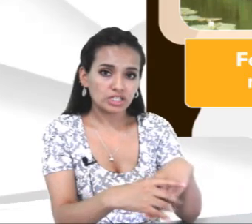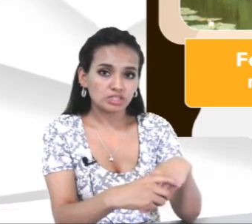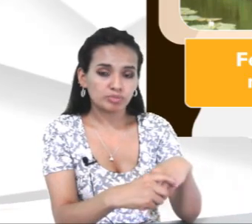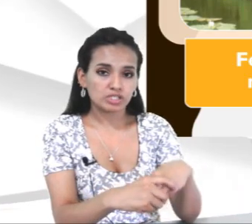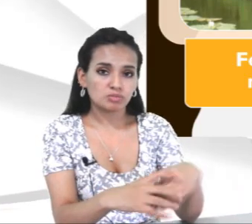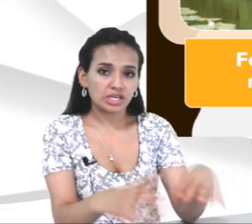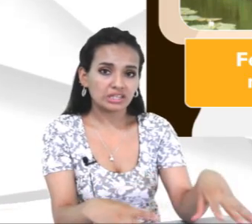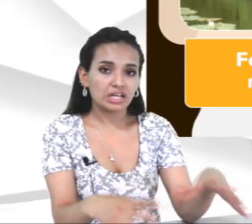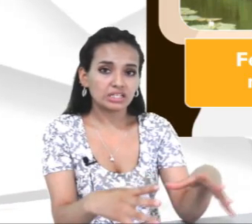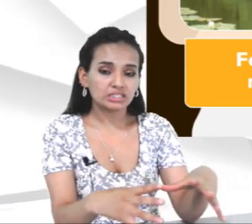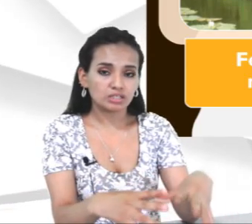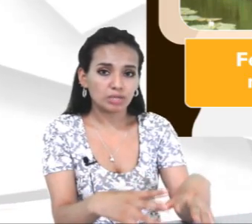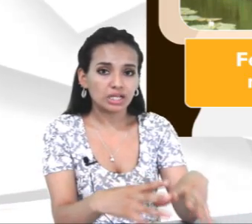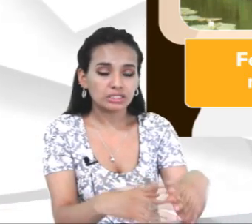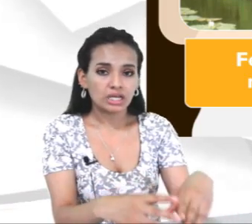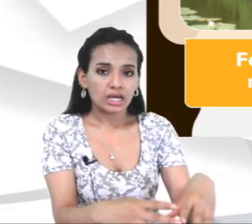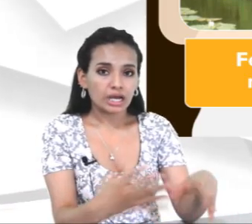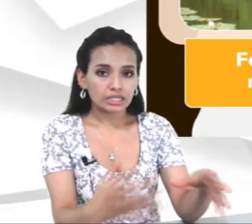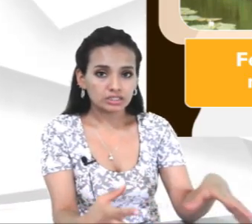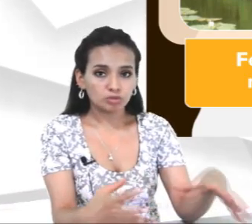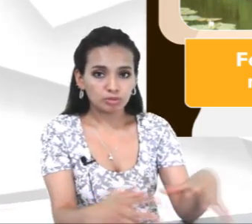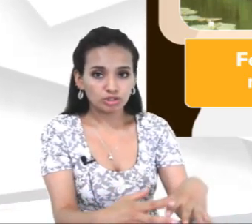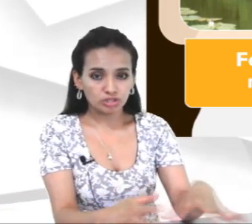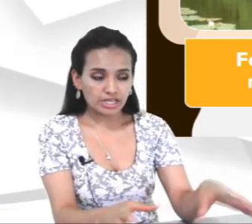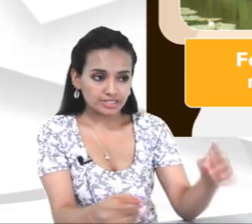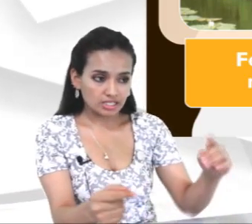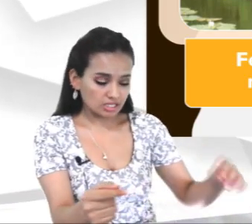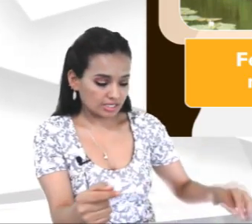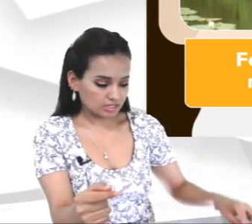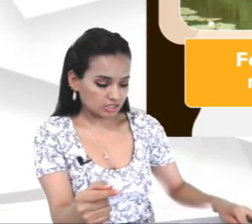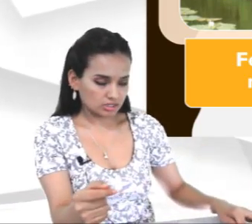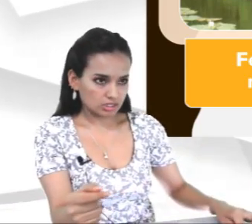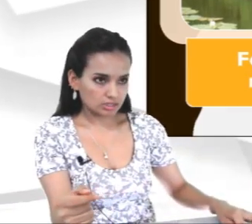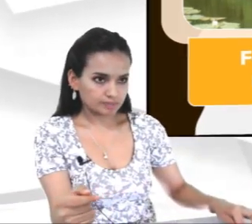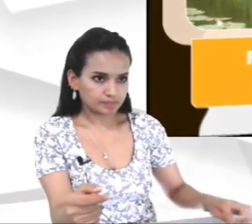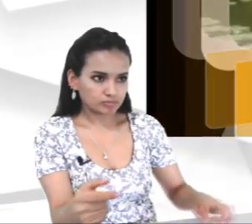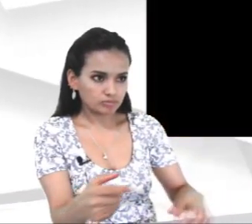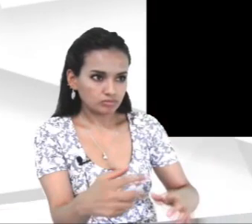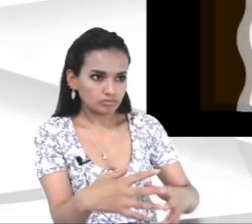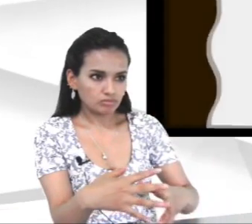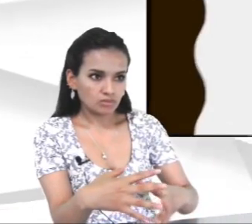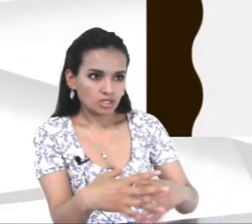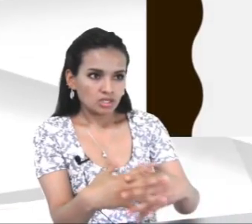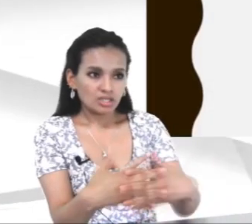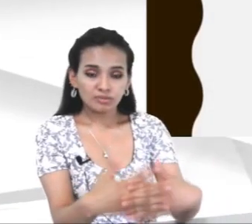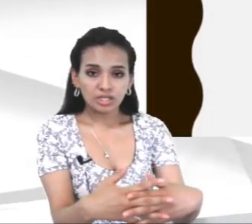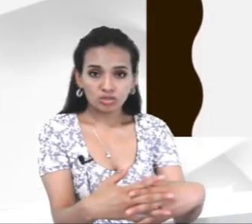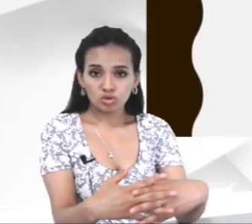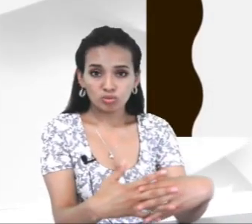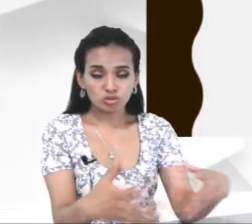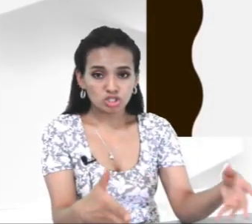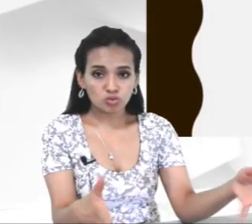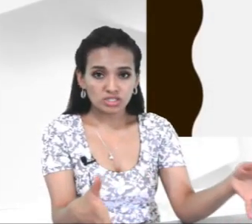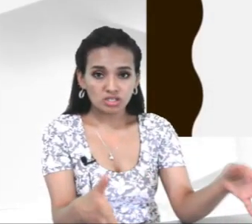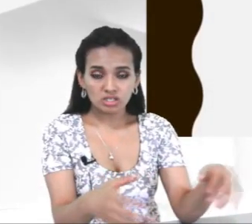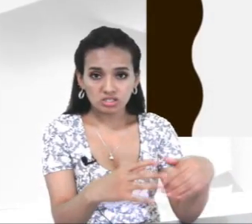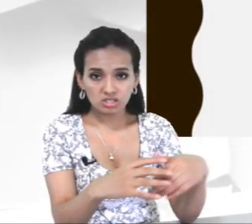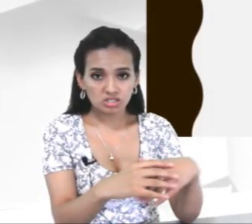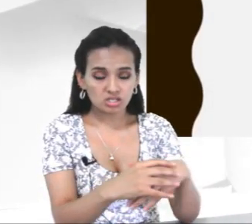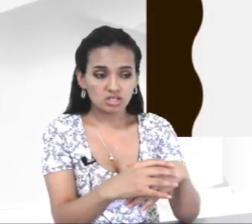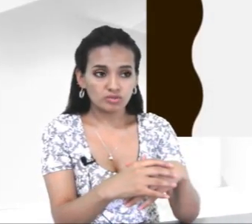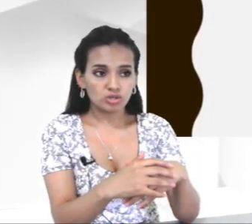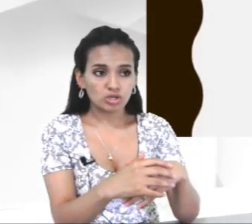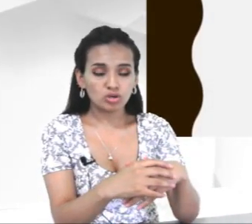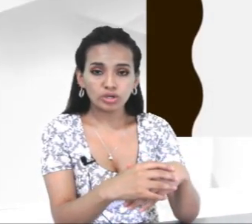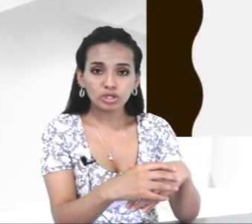varias especies vegetales y animales a este momento ya están extintas y bien como consecuencia de